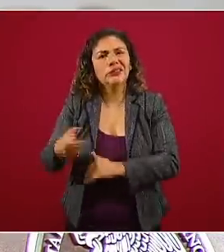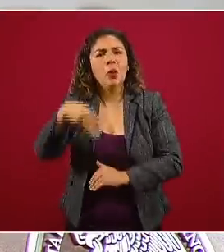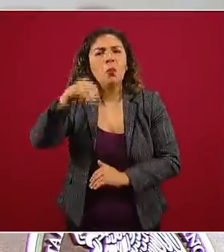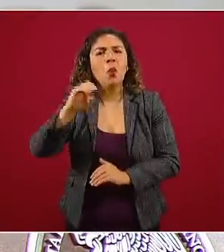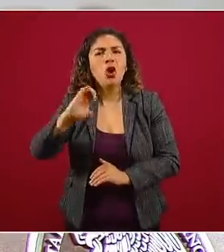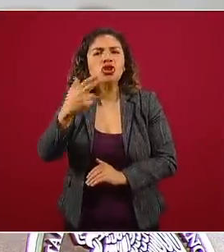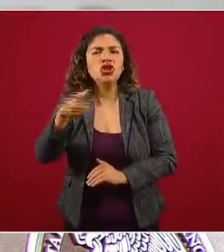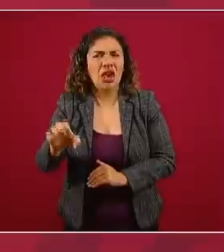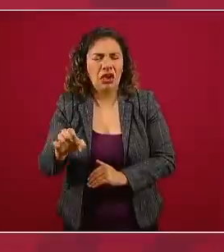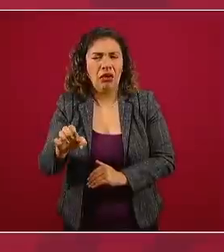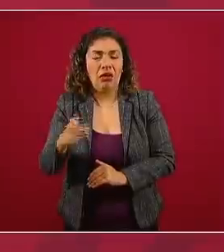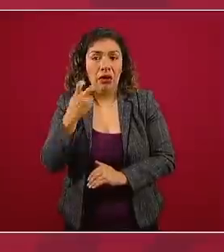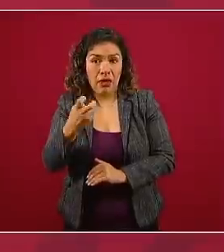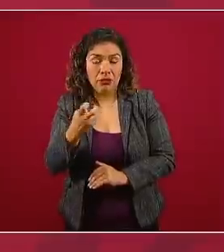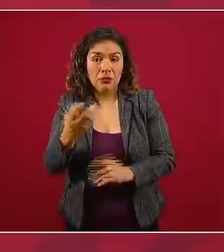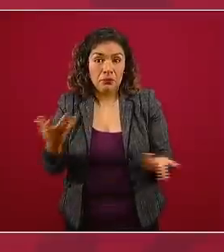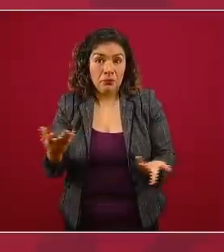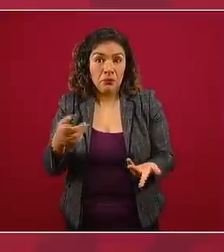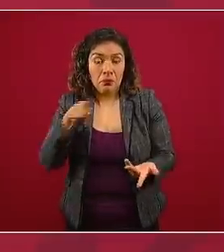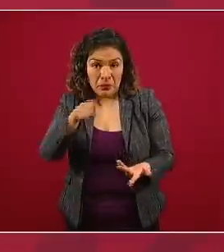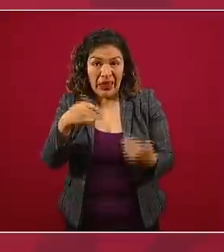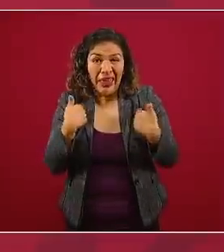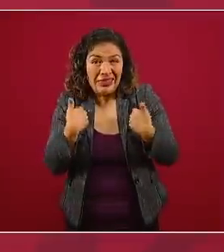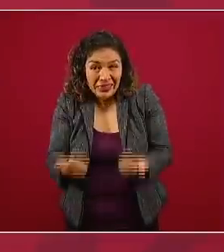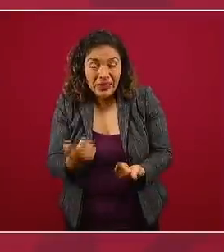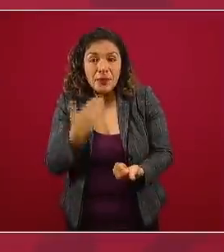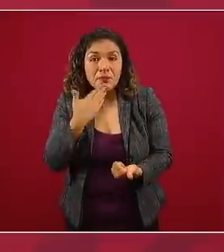pero para que se entienda mejor